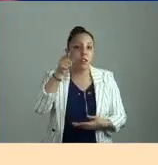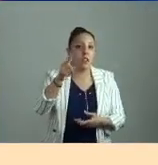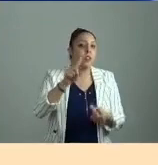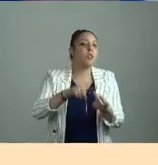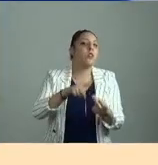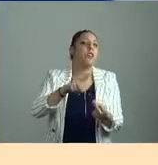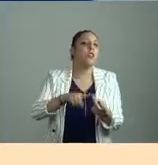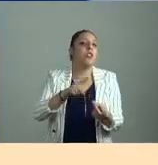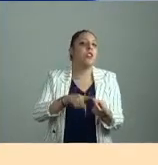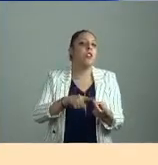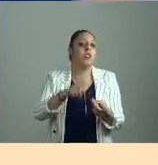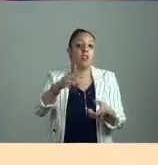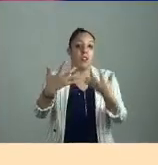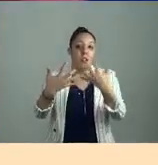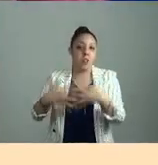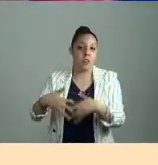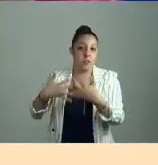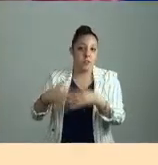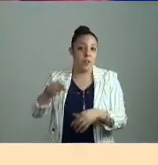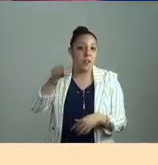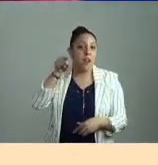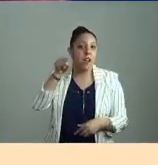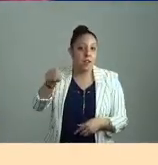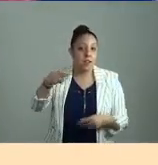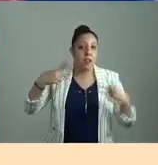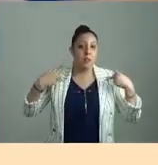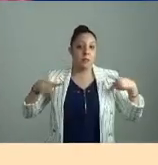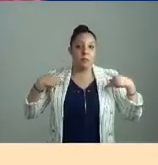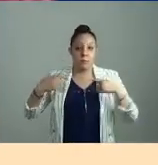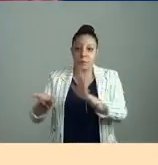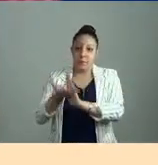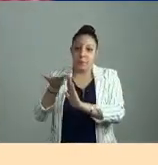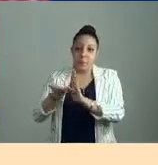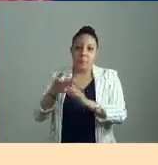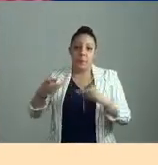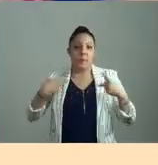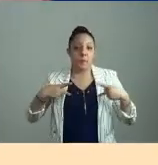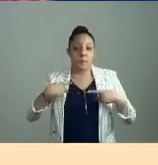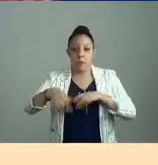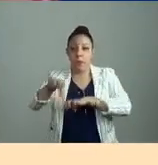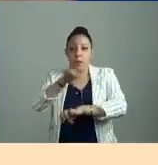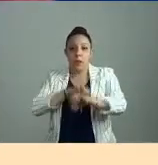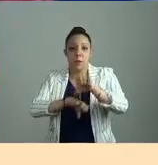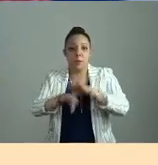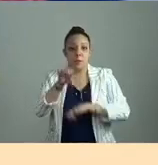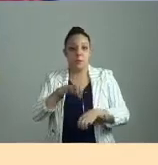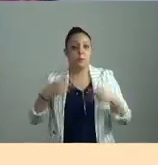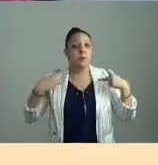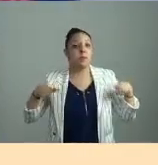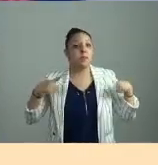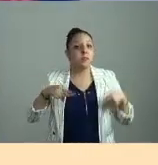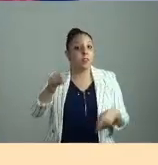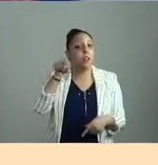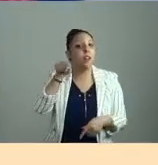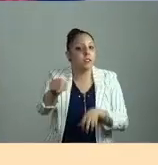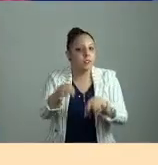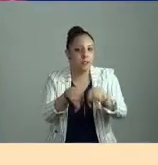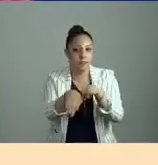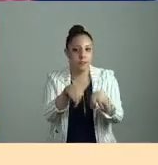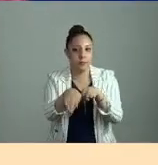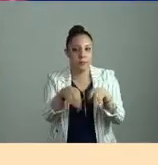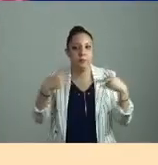producen los obreros se producen los trabajadores se produce su capacidad de trabajar no